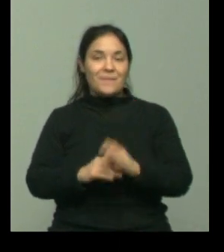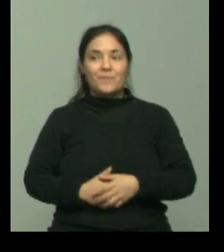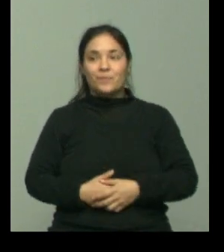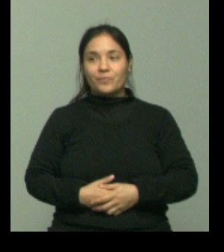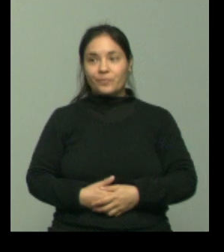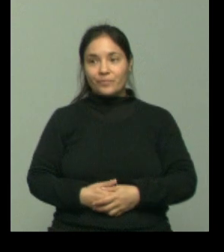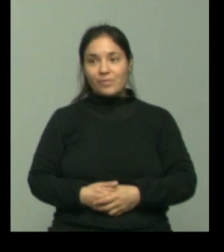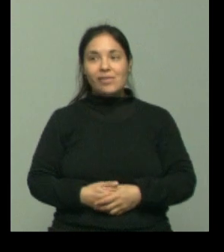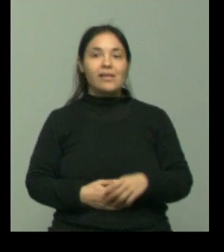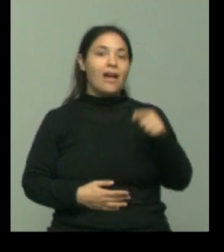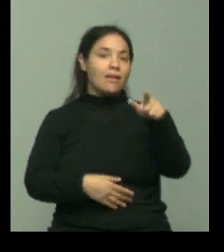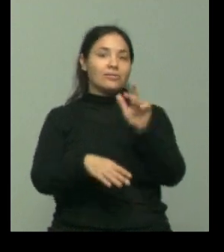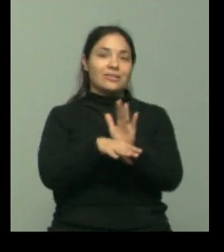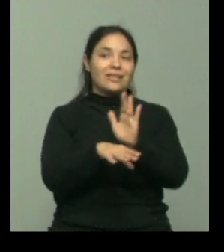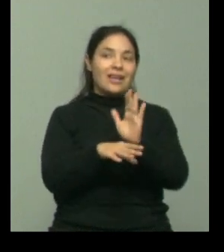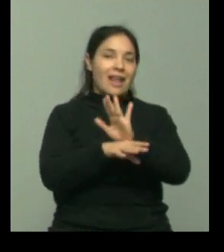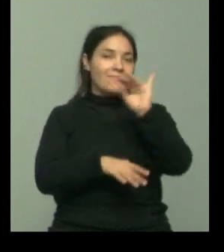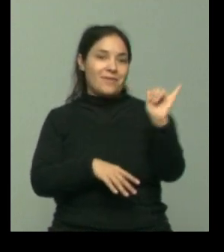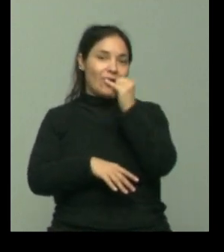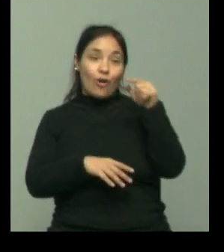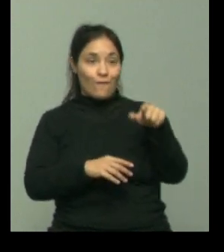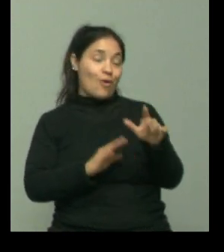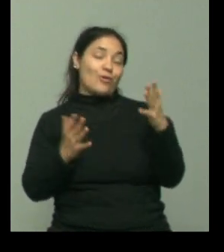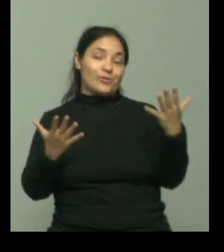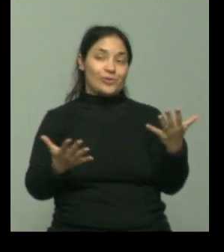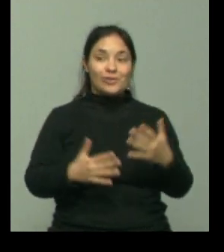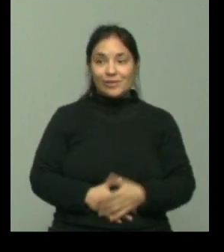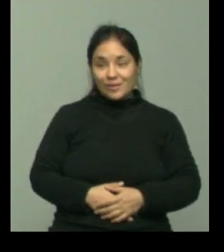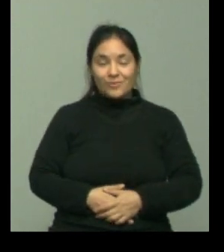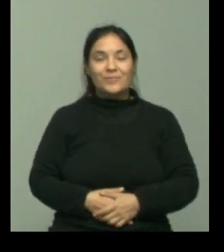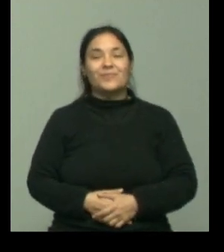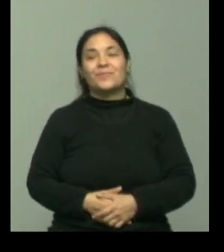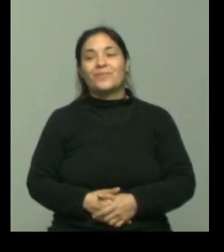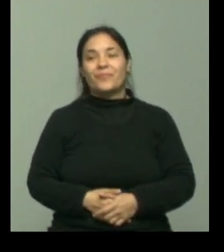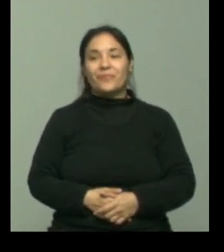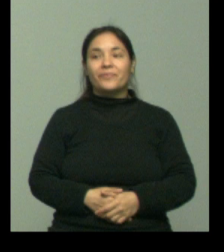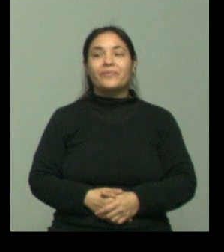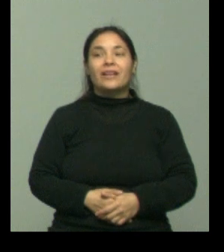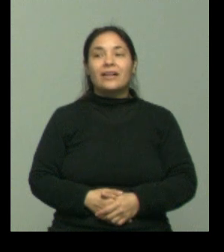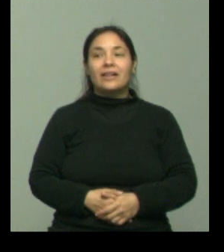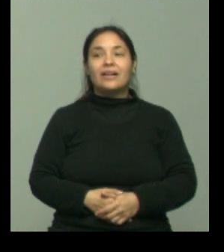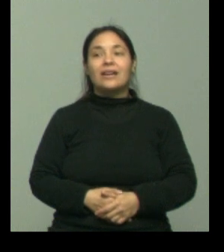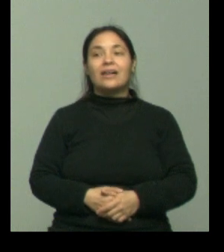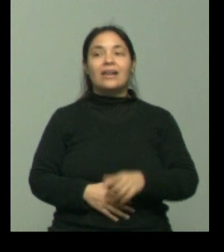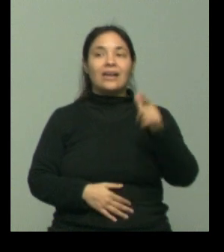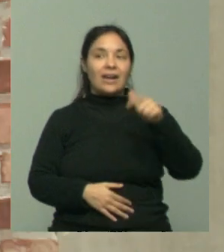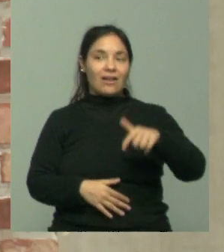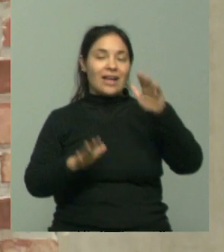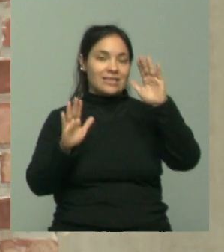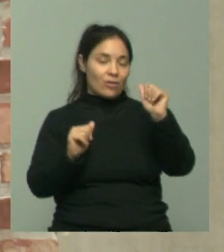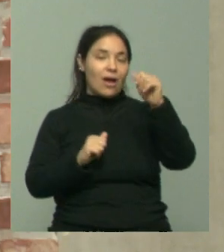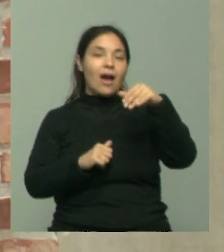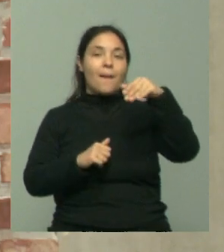Bueno, pero sos el mejor, está claro. Ha quedado demostrado el fin de semana pasado. Bueno, muy bien. Bueno, vamos a saludar a Miguel y a